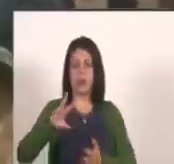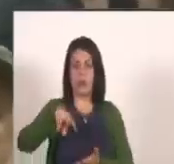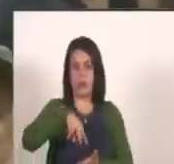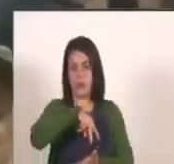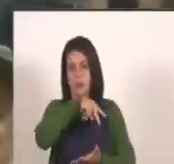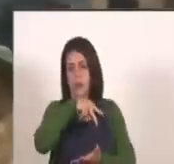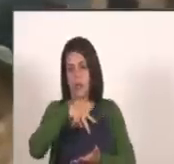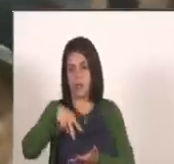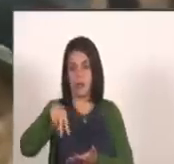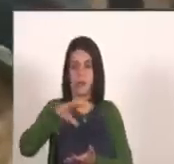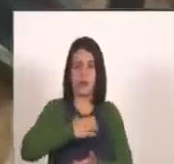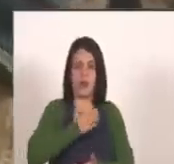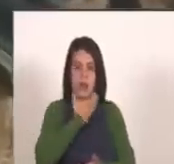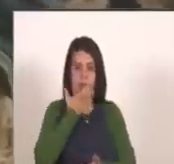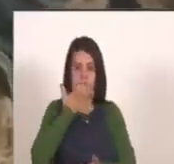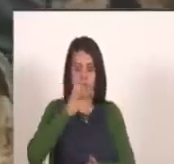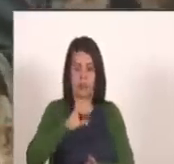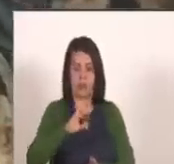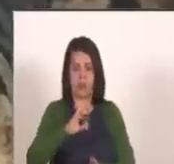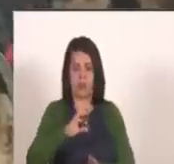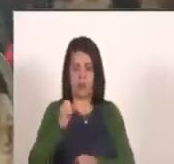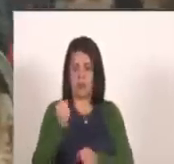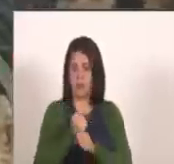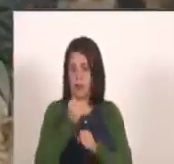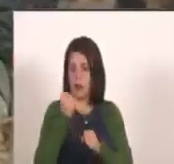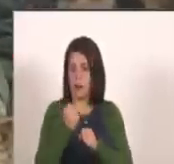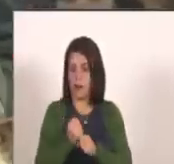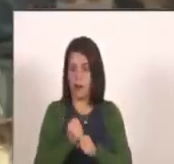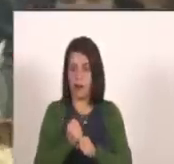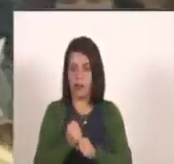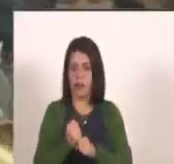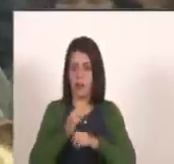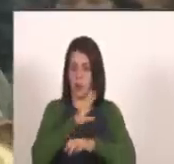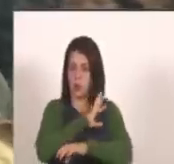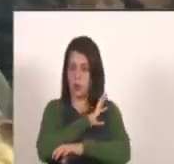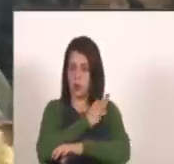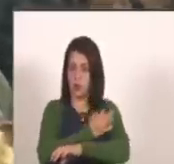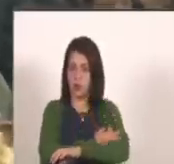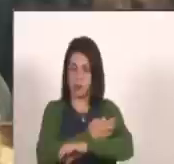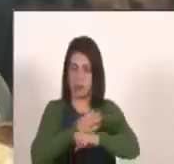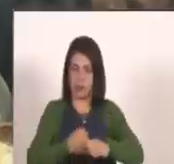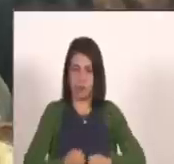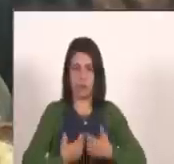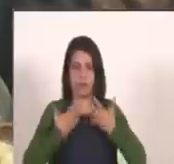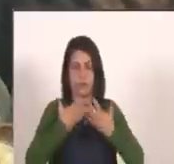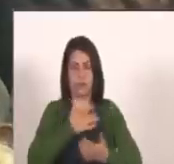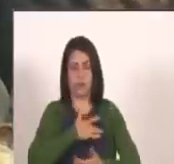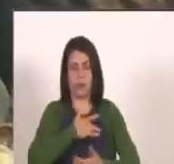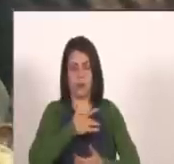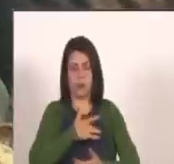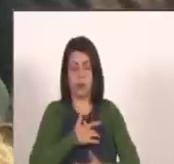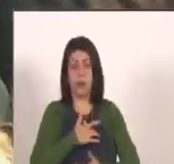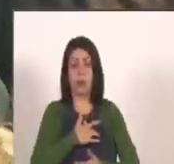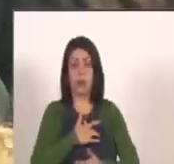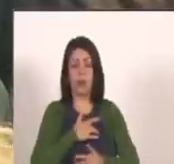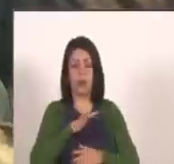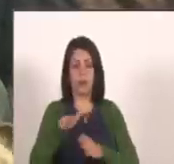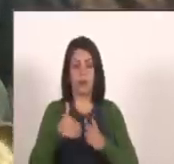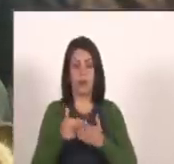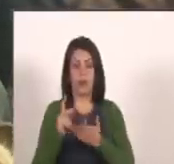danza, canto, trabajando no solo para potenciar la sensibilidad estética de